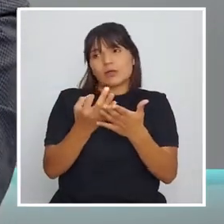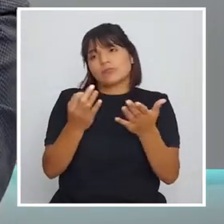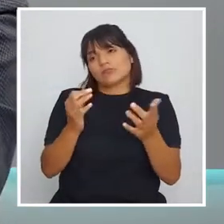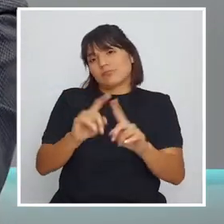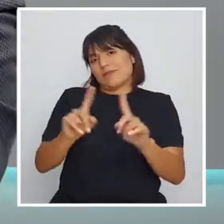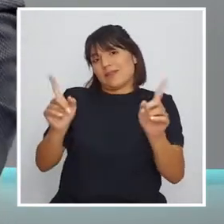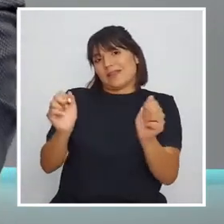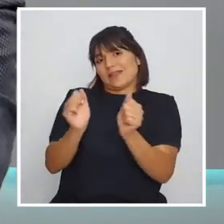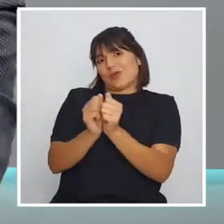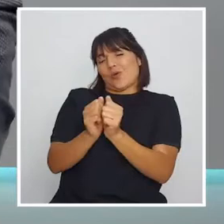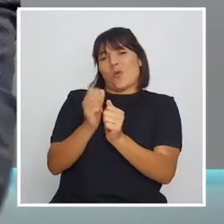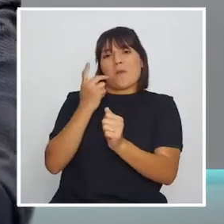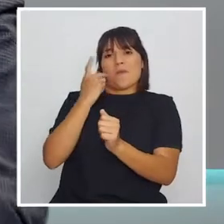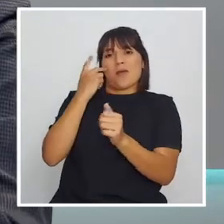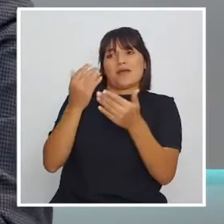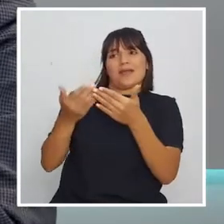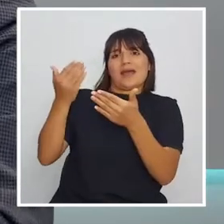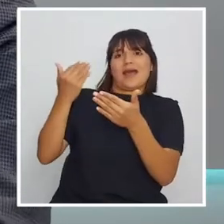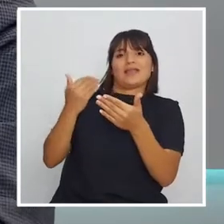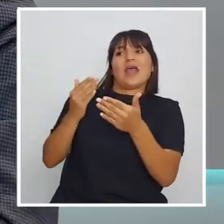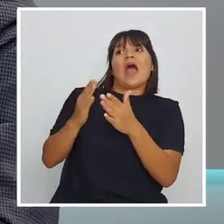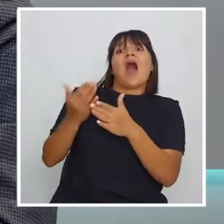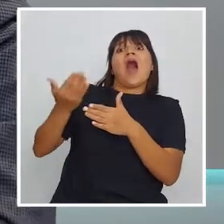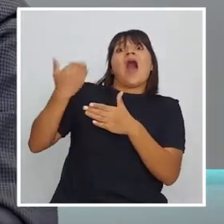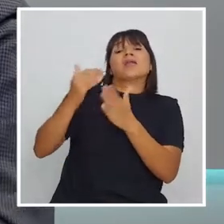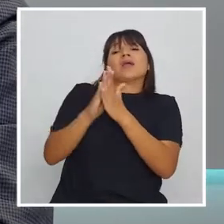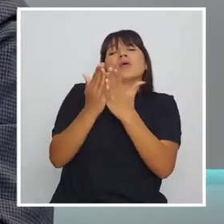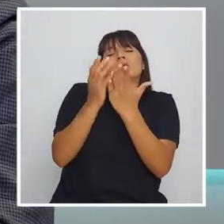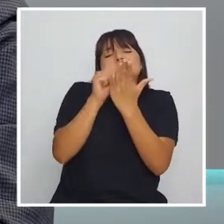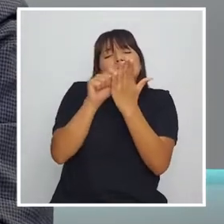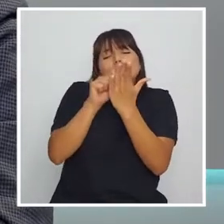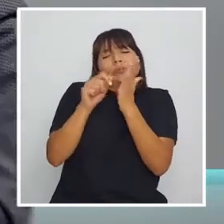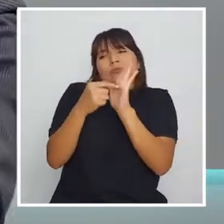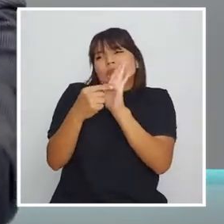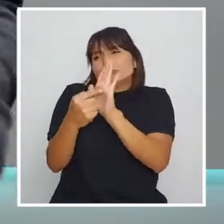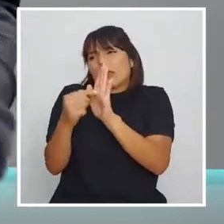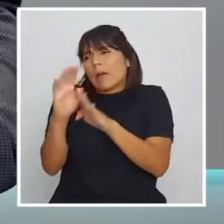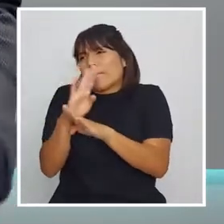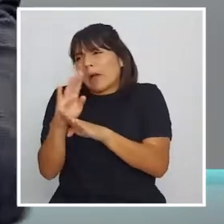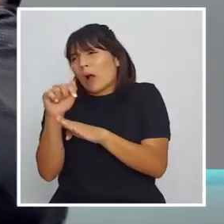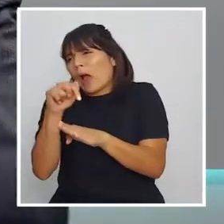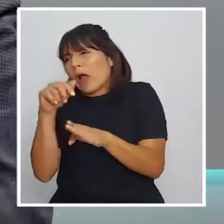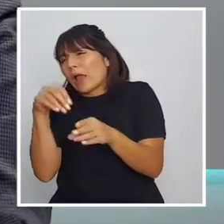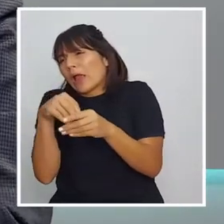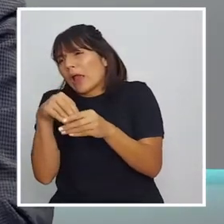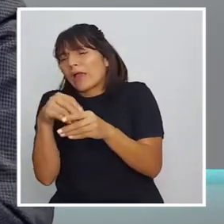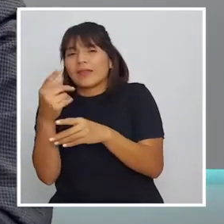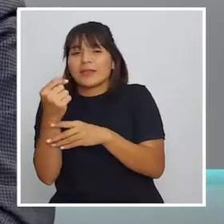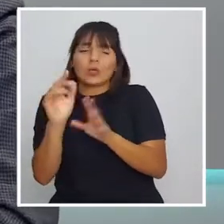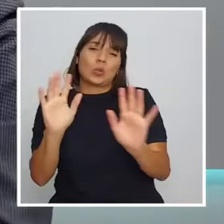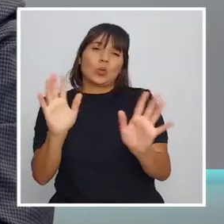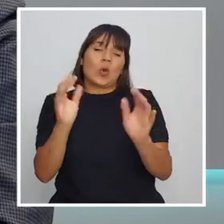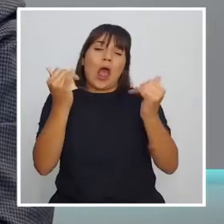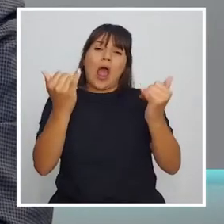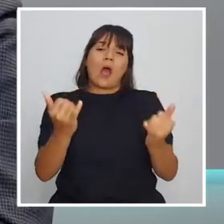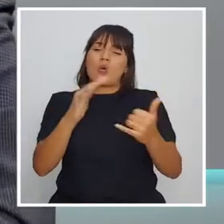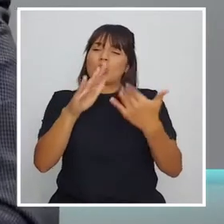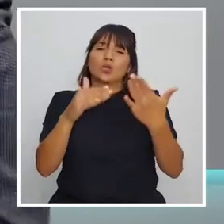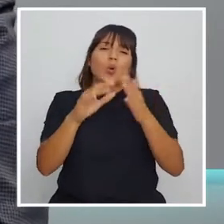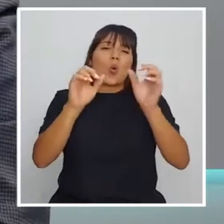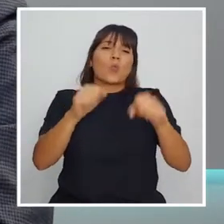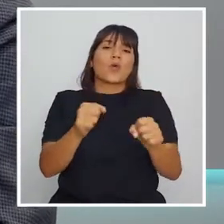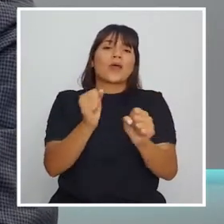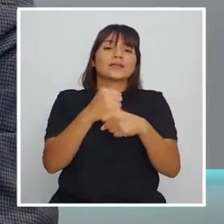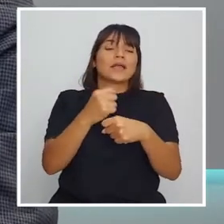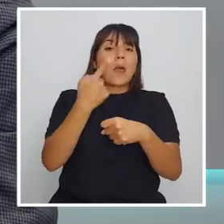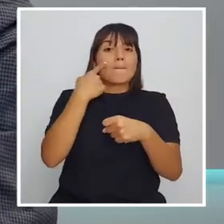la libretica, ¿verdad? La libretica que uno llevaba del banco, ¿verdad? Para que le abonaran ahí la plata, ahora todo lo puede hacer uno por internet. Ahí hay una